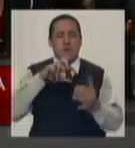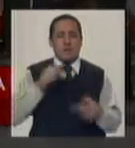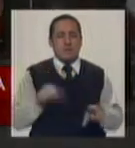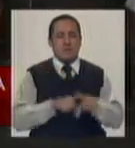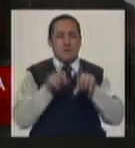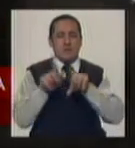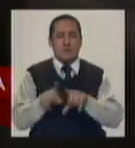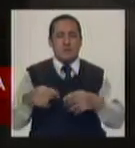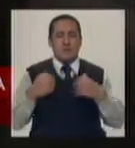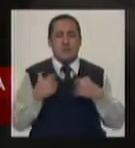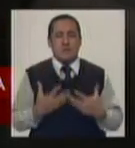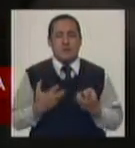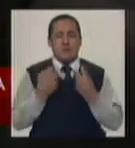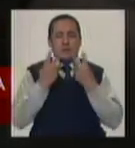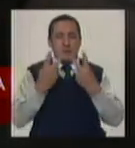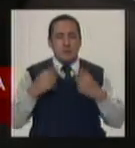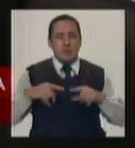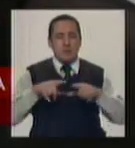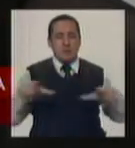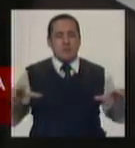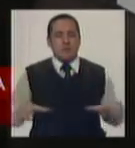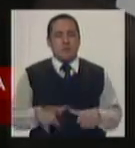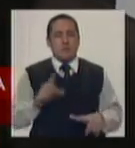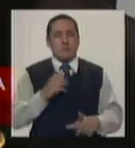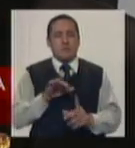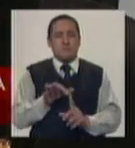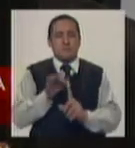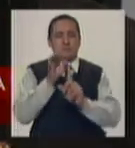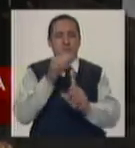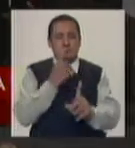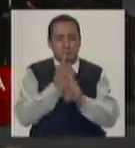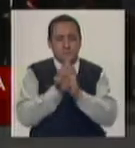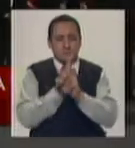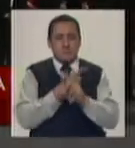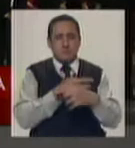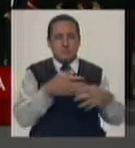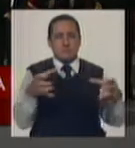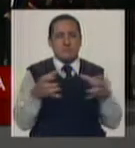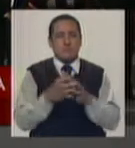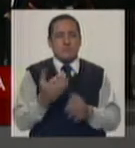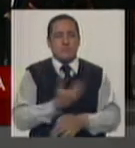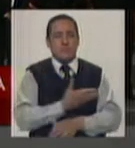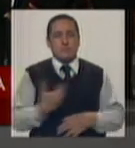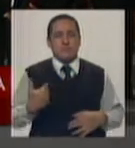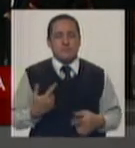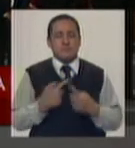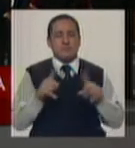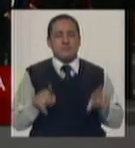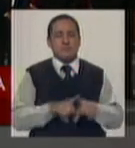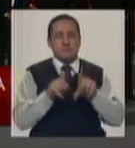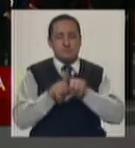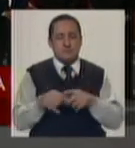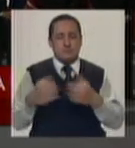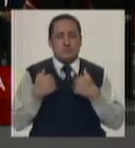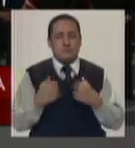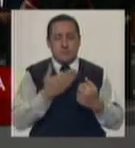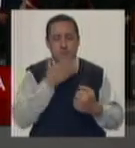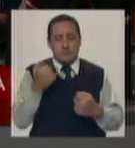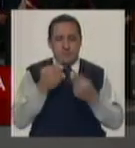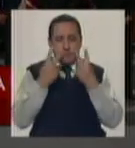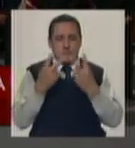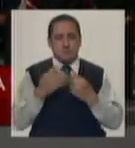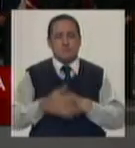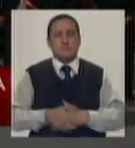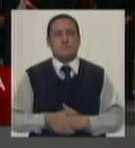estamos tratando de ubicarnos en un lugar privilegiado para poder observar a los dignatarios, pero quizá tú tengas una mejor visión.